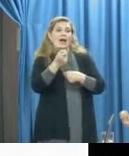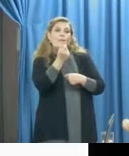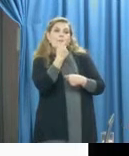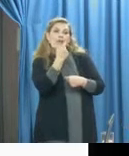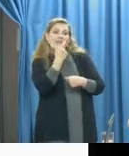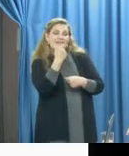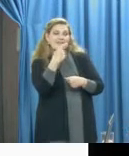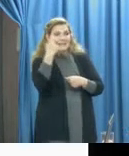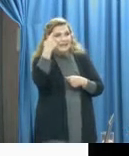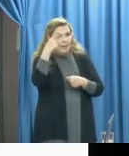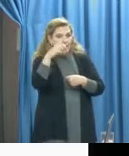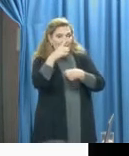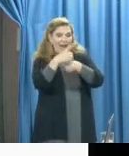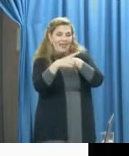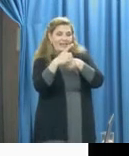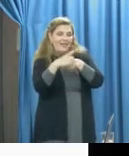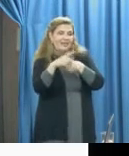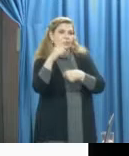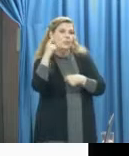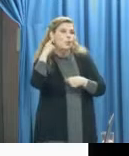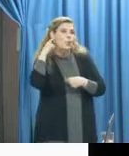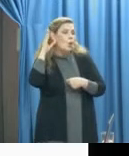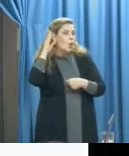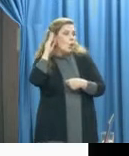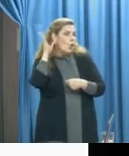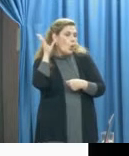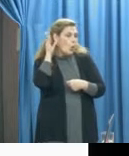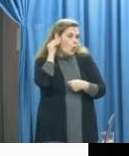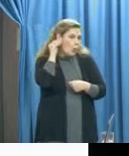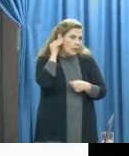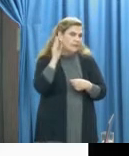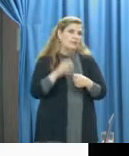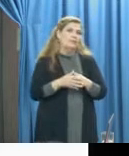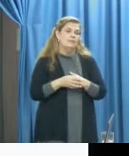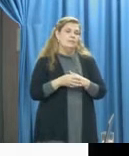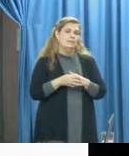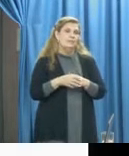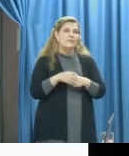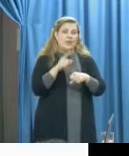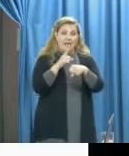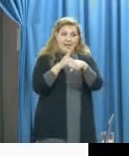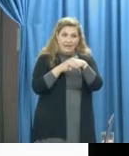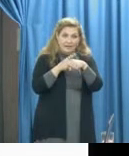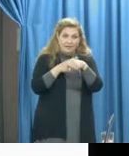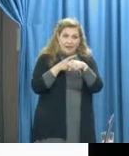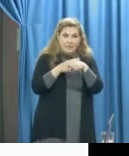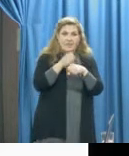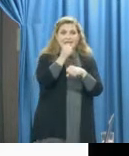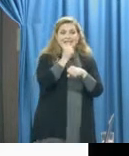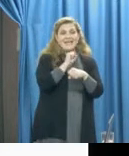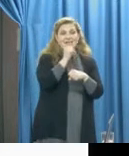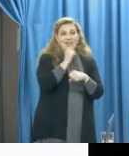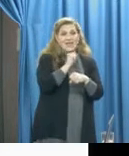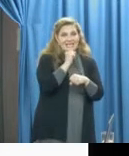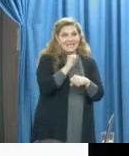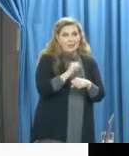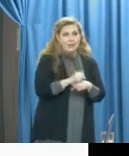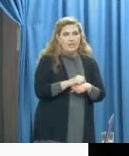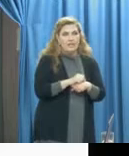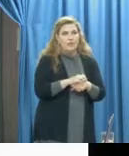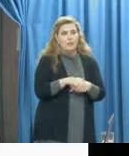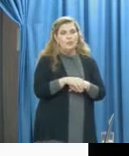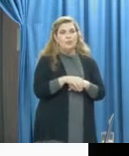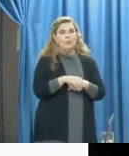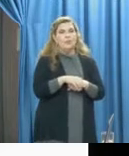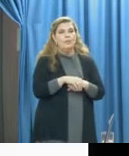daño neural, están también por daño en la mitocondria. Enfermedades de envejecimiento. Y bueno,